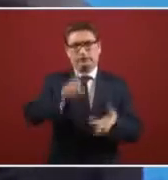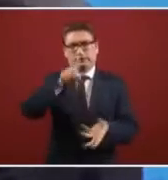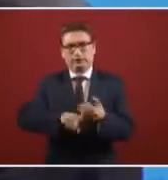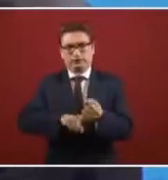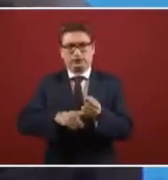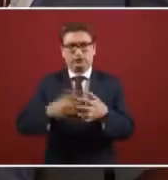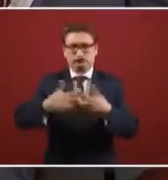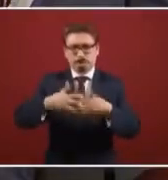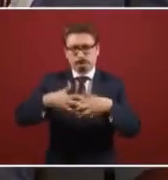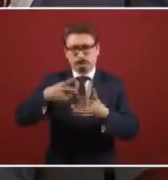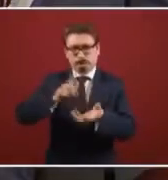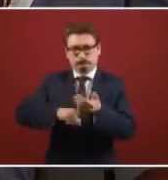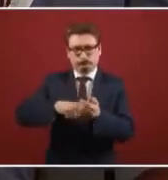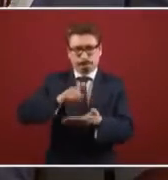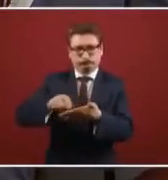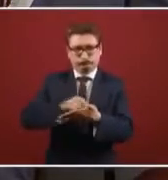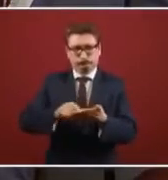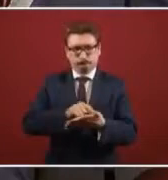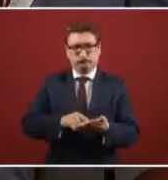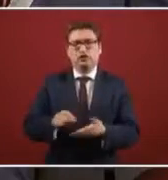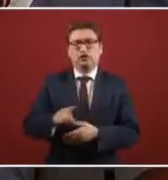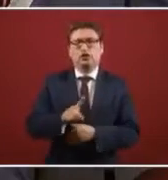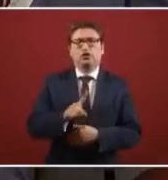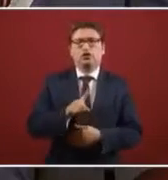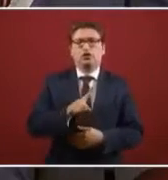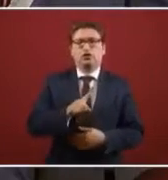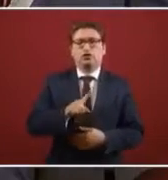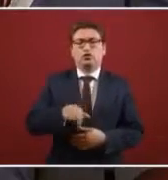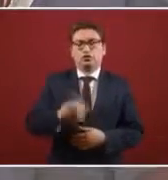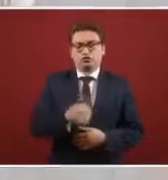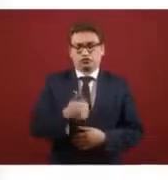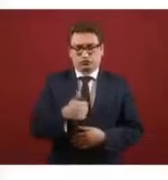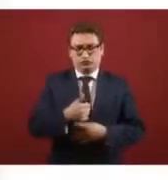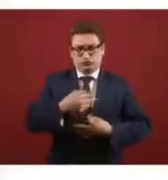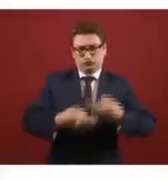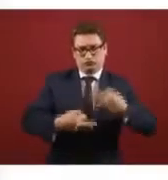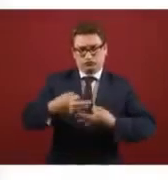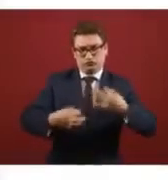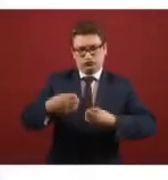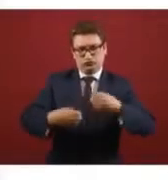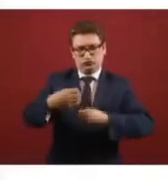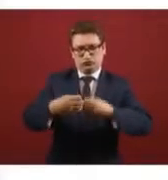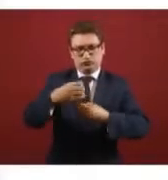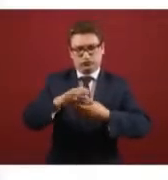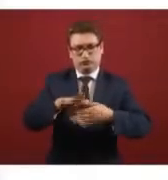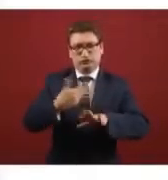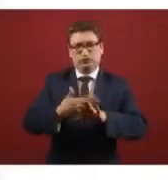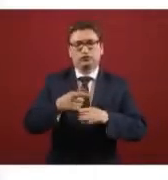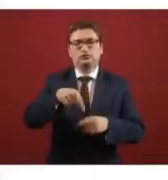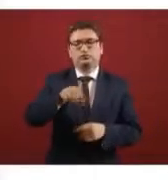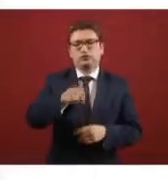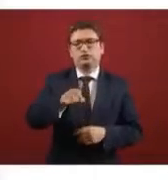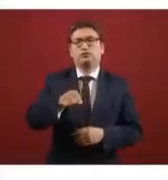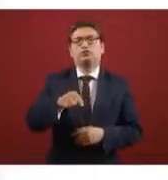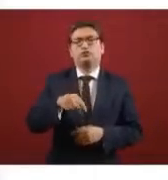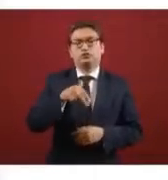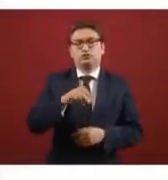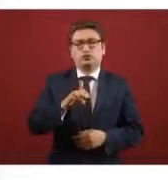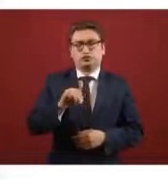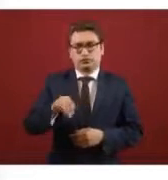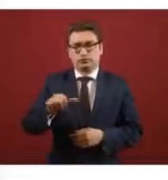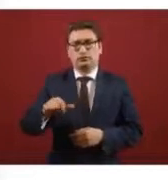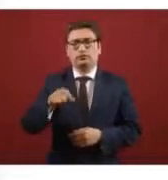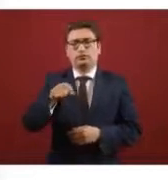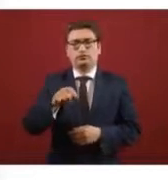software de las bombas. Tenemos 11 juicios contenciosos So administrativos there's en some contra de las dos administrative bombas. judgments, Tenemos